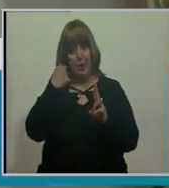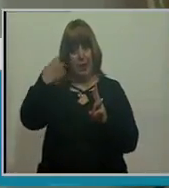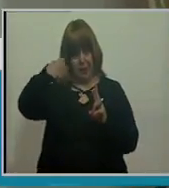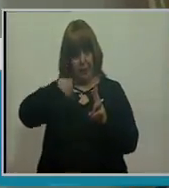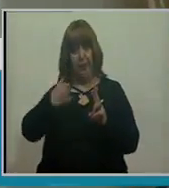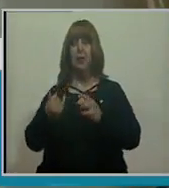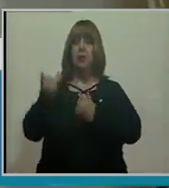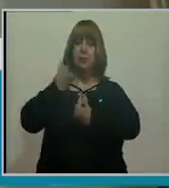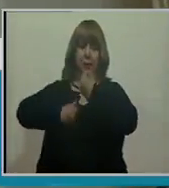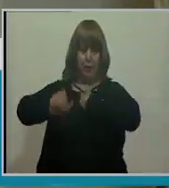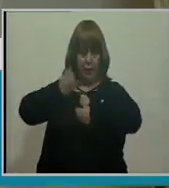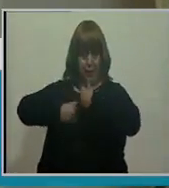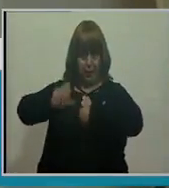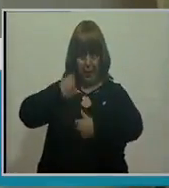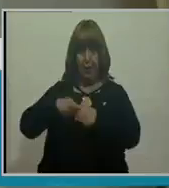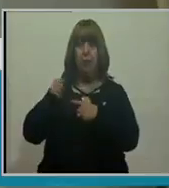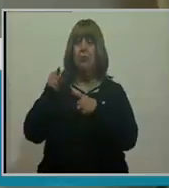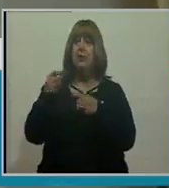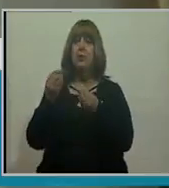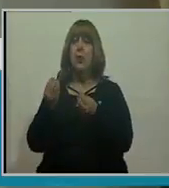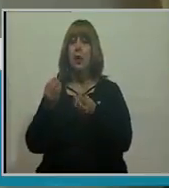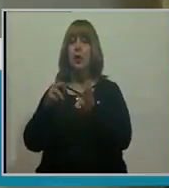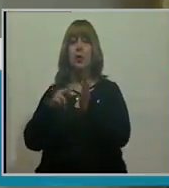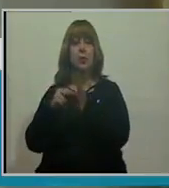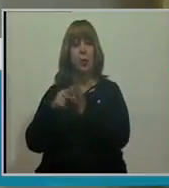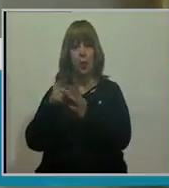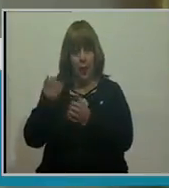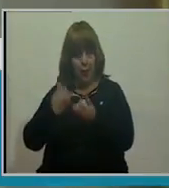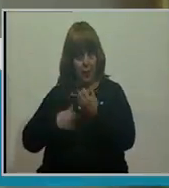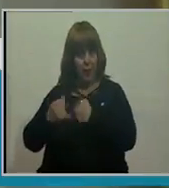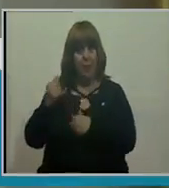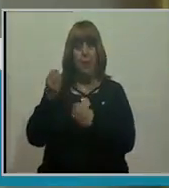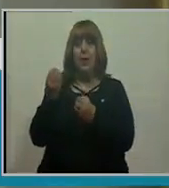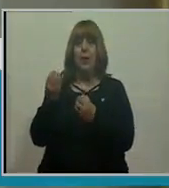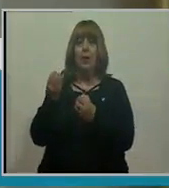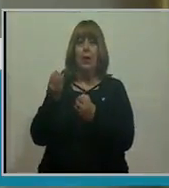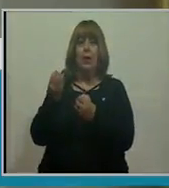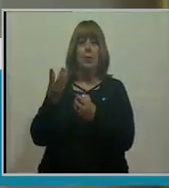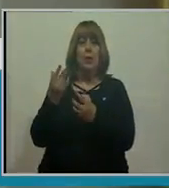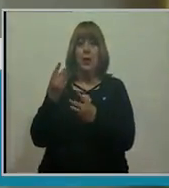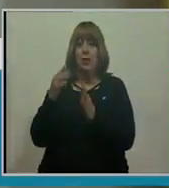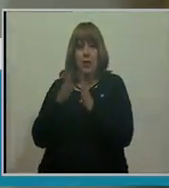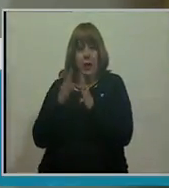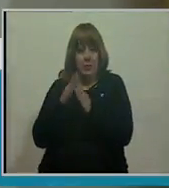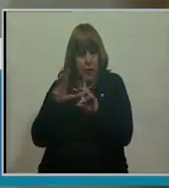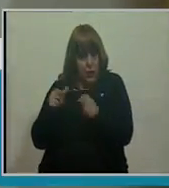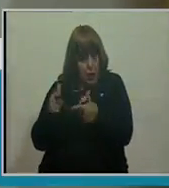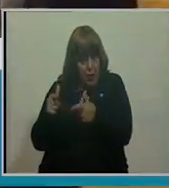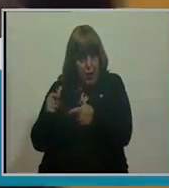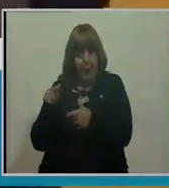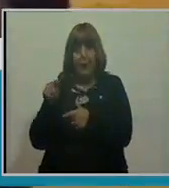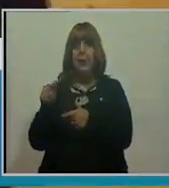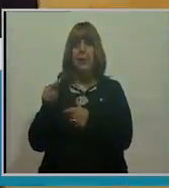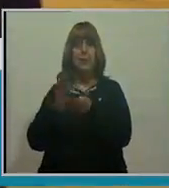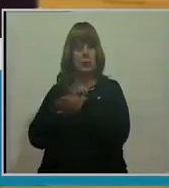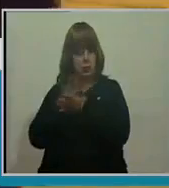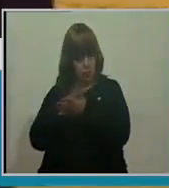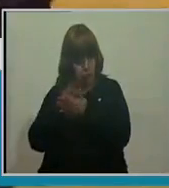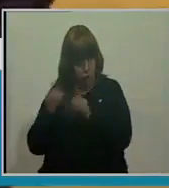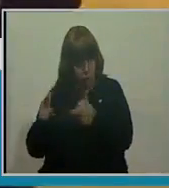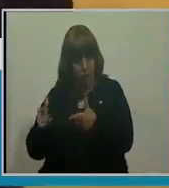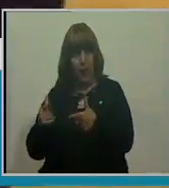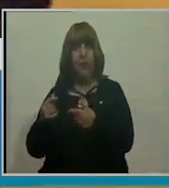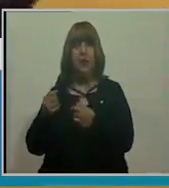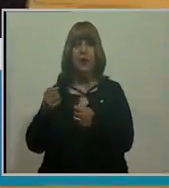que tienen el problema o el drama de habitacional sin resolver y no entienden por